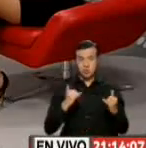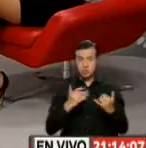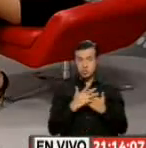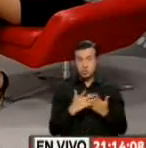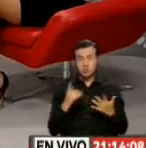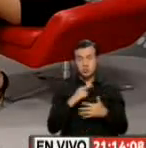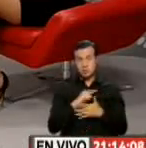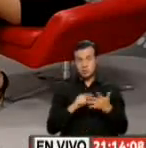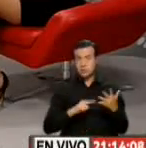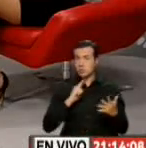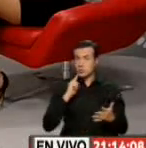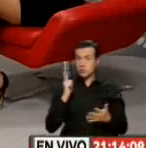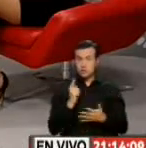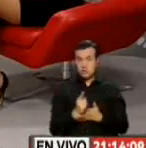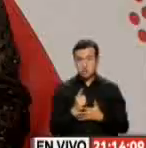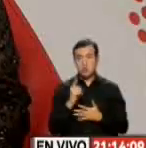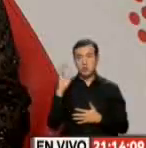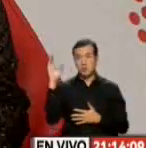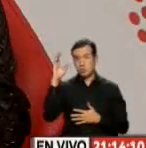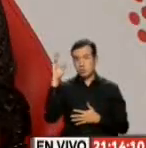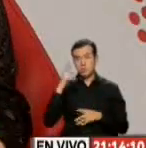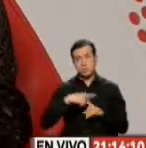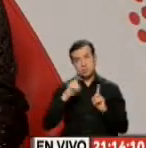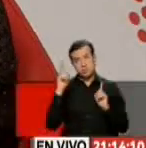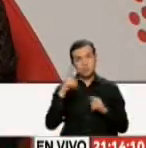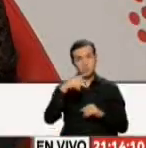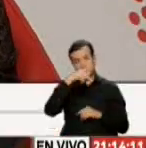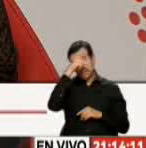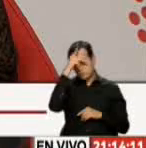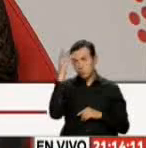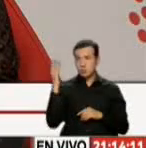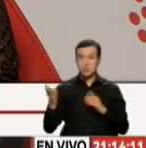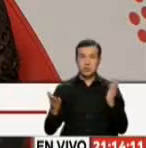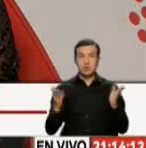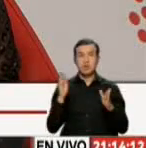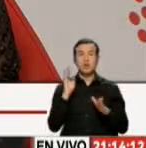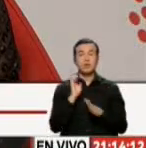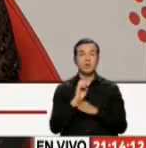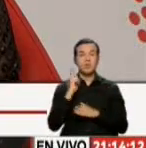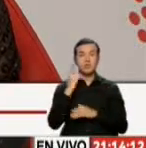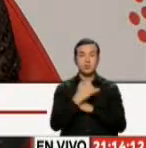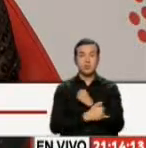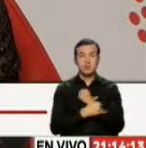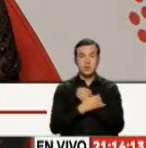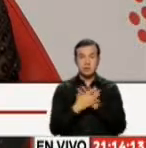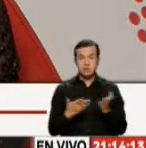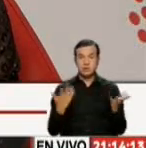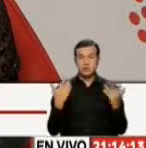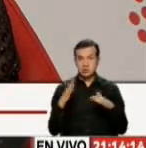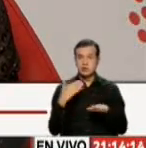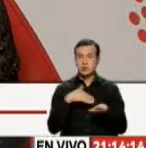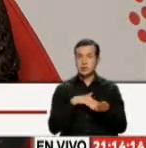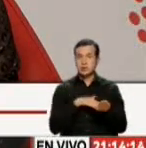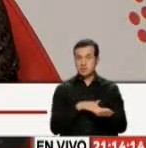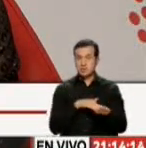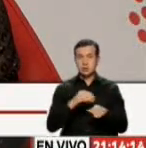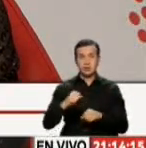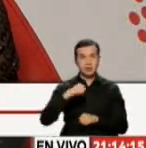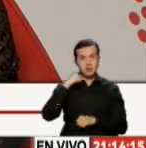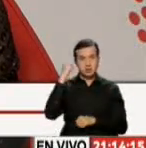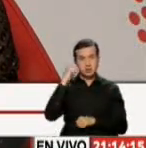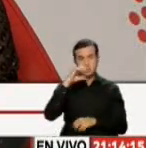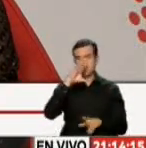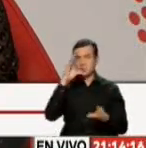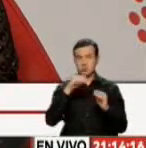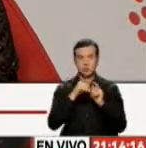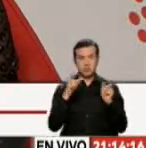tenemos. Como digo, a diferencia de Colombia o a diferencia de Perú, el Ecuador es el único país que tiene como garantía de derechos de todos